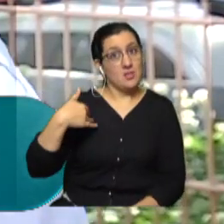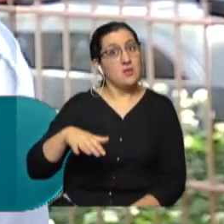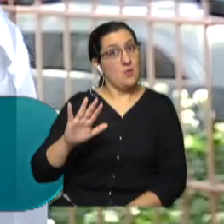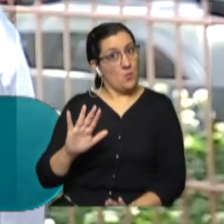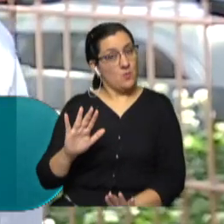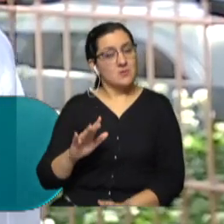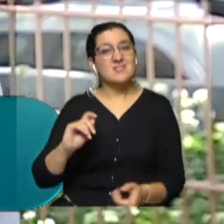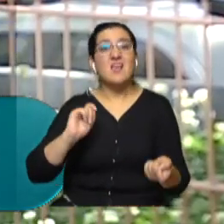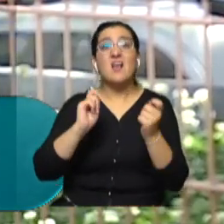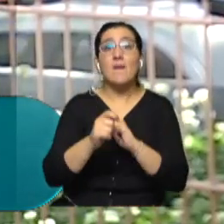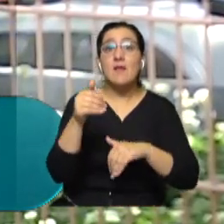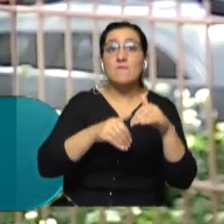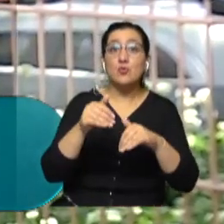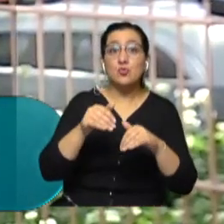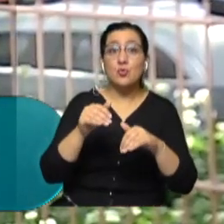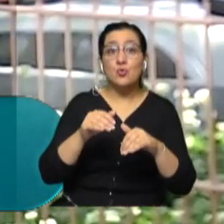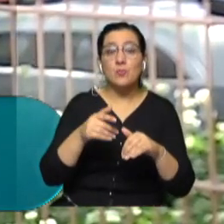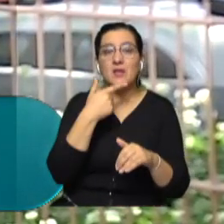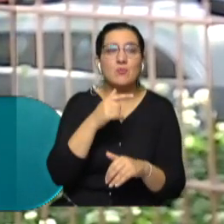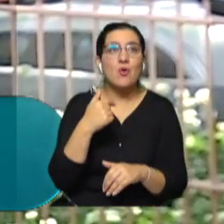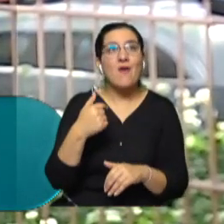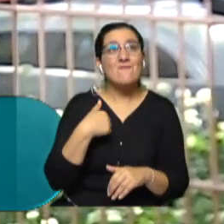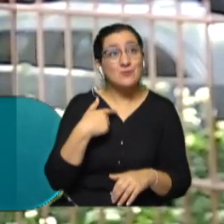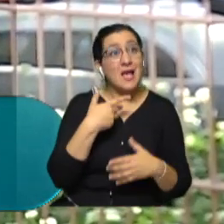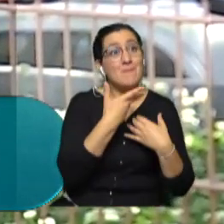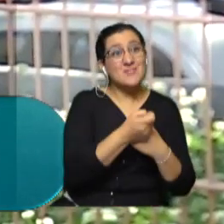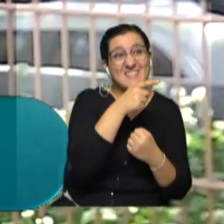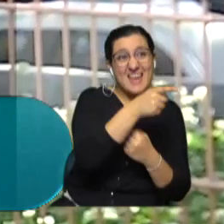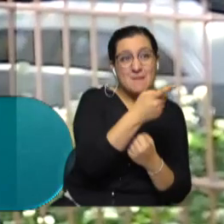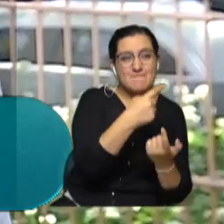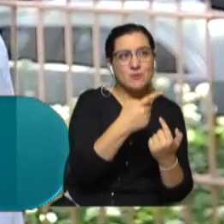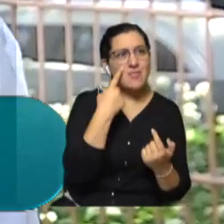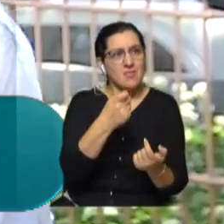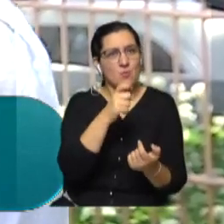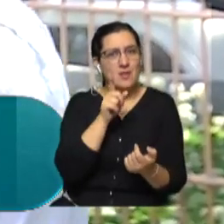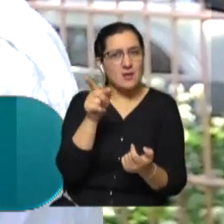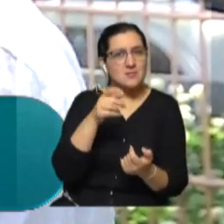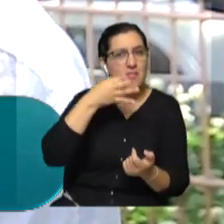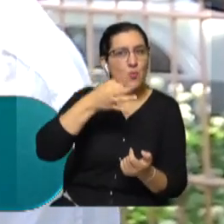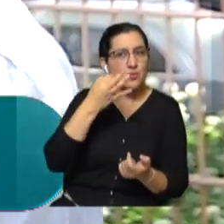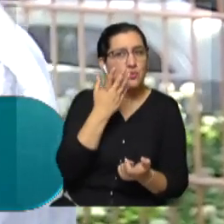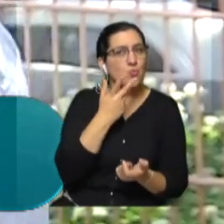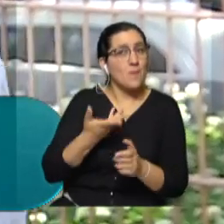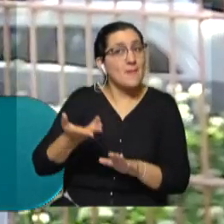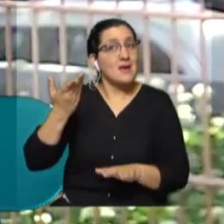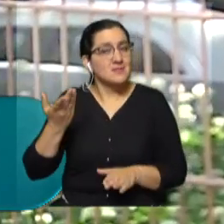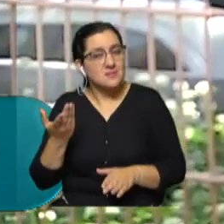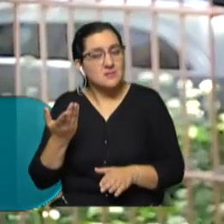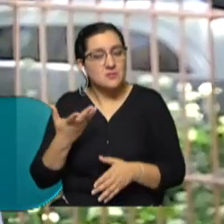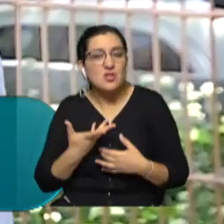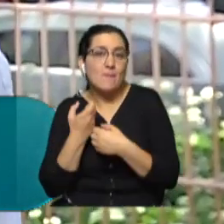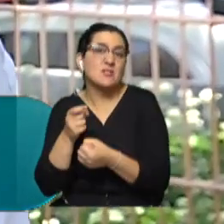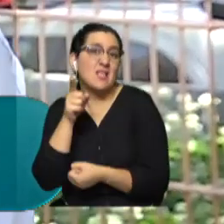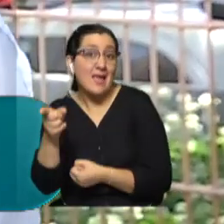¿Se cambia el voto en algunos casos o se da más una afirmación del público que ya tenés, de ese discurso, digamos, tribunero que se dan en